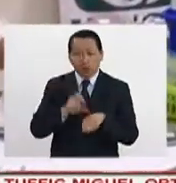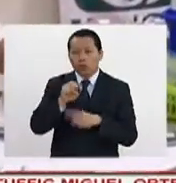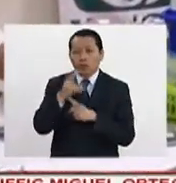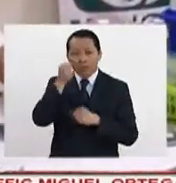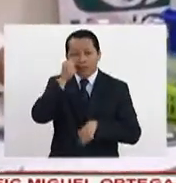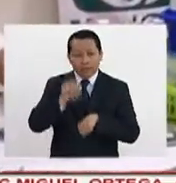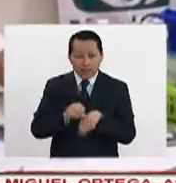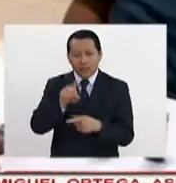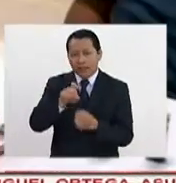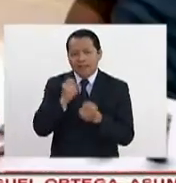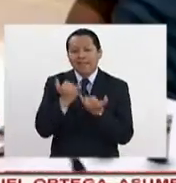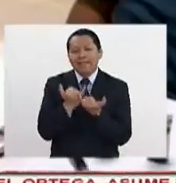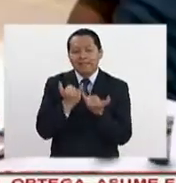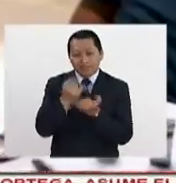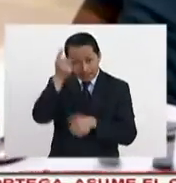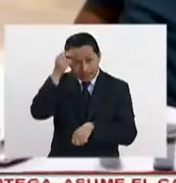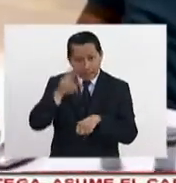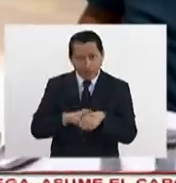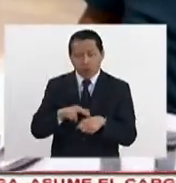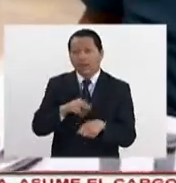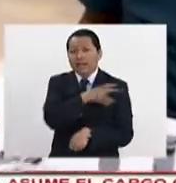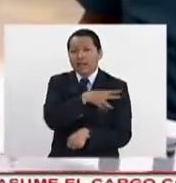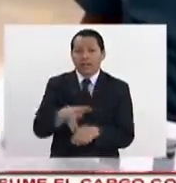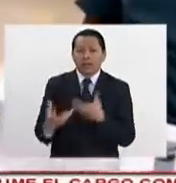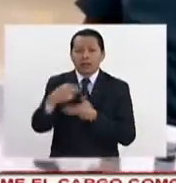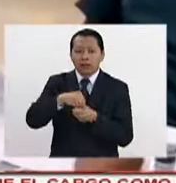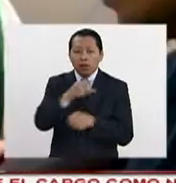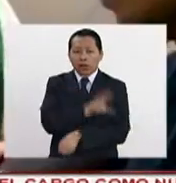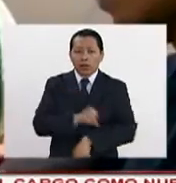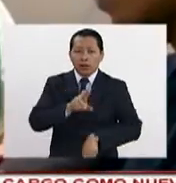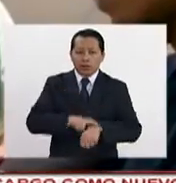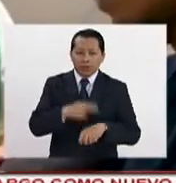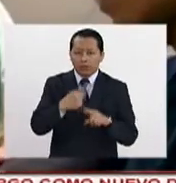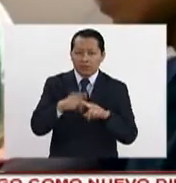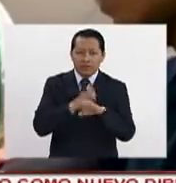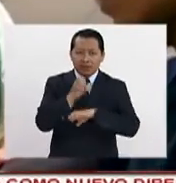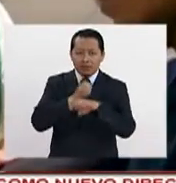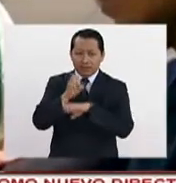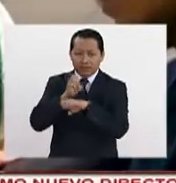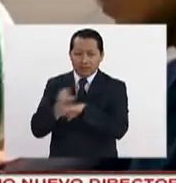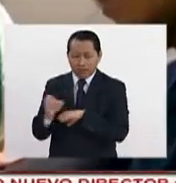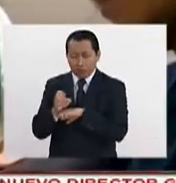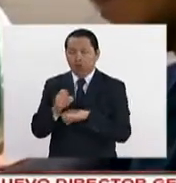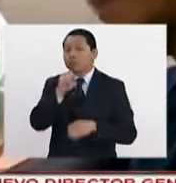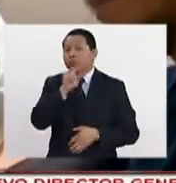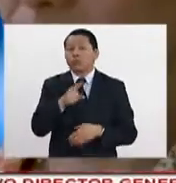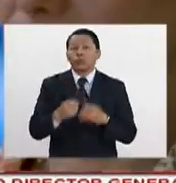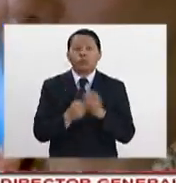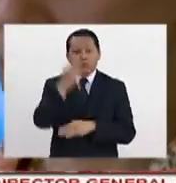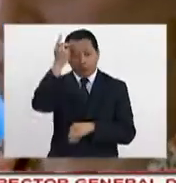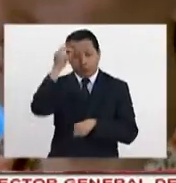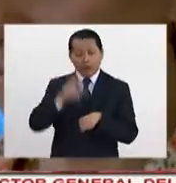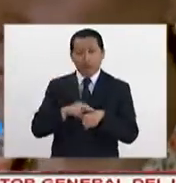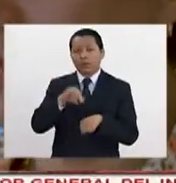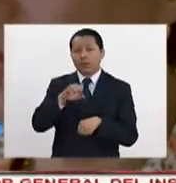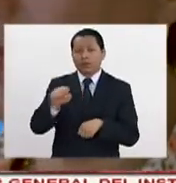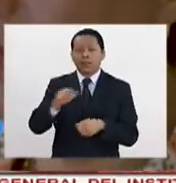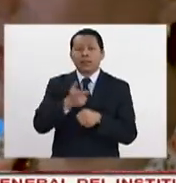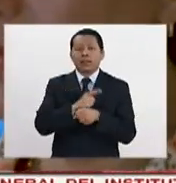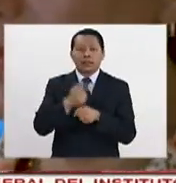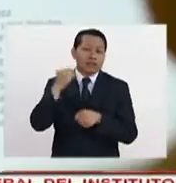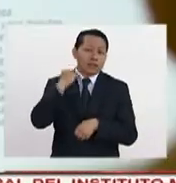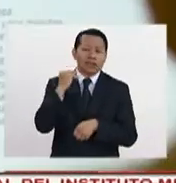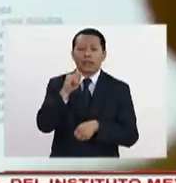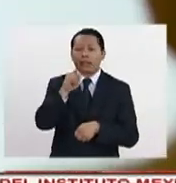Subsecretaría de Ingresos y director general adjunto de la Unidad de Coordinación con Entidades Federativas. El nuevo director del IMSS es licenciado en Derecho